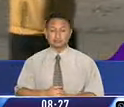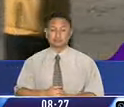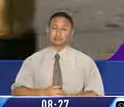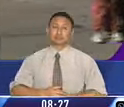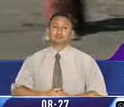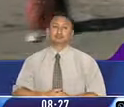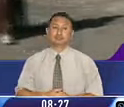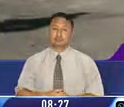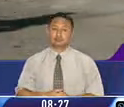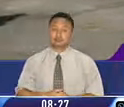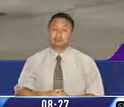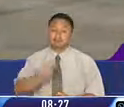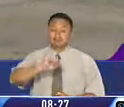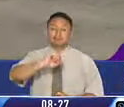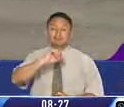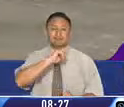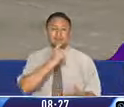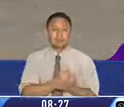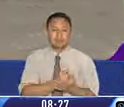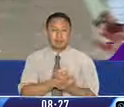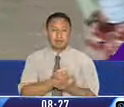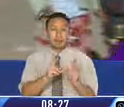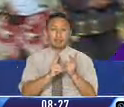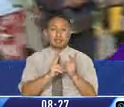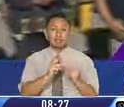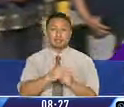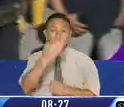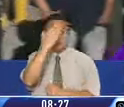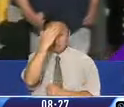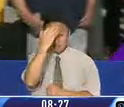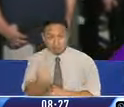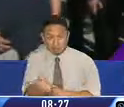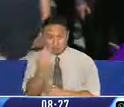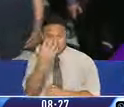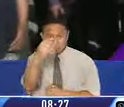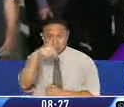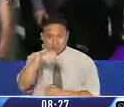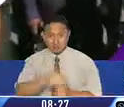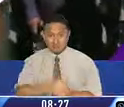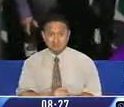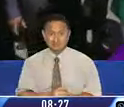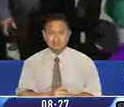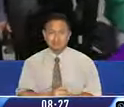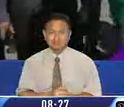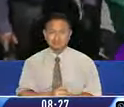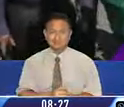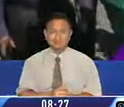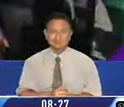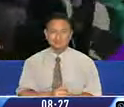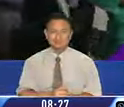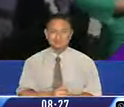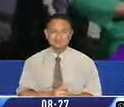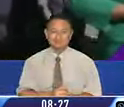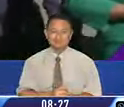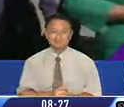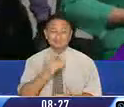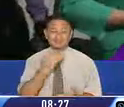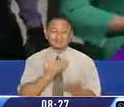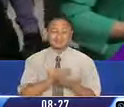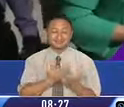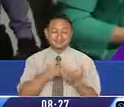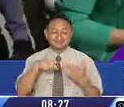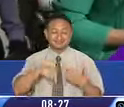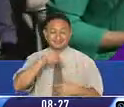barrio. Así es, señorita. Vecinos y vecinas, muy buenos días. Buenos días. Primeramente quiero agradecer aquí al canal